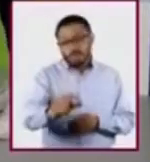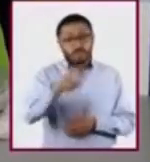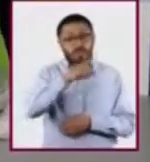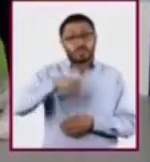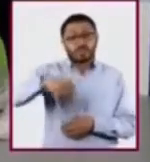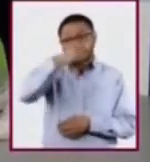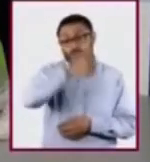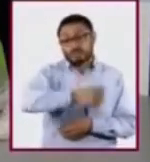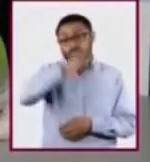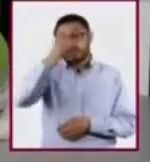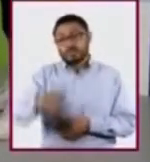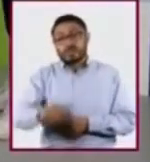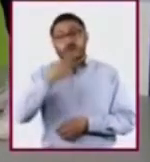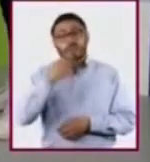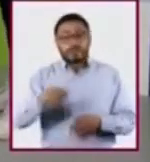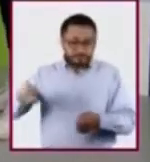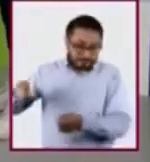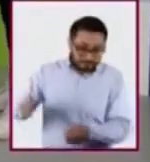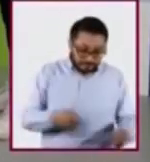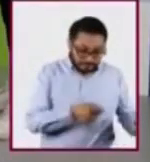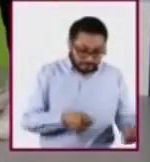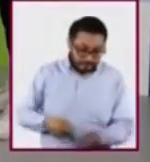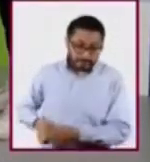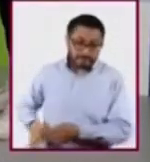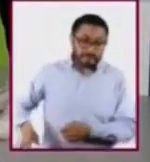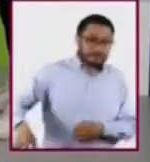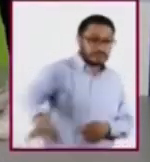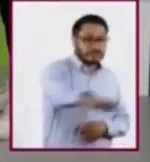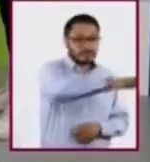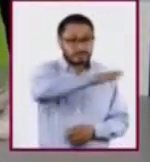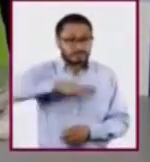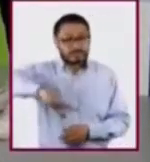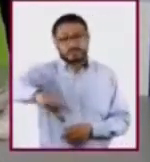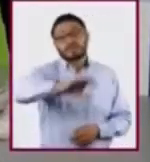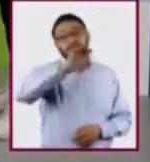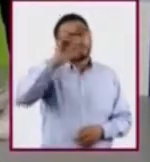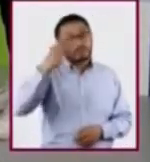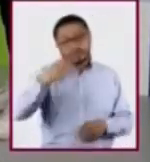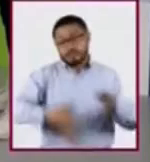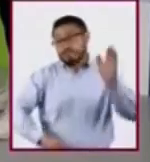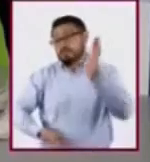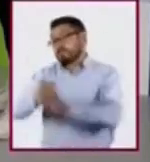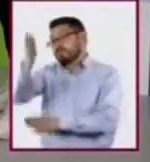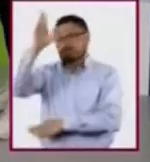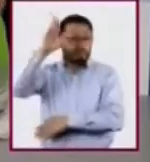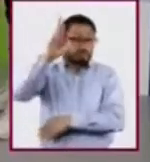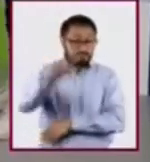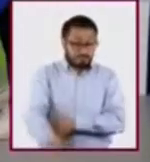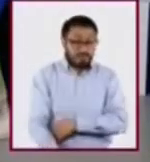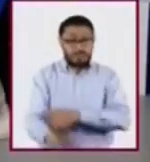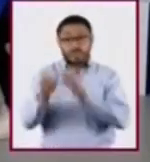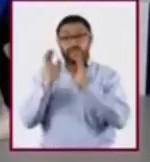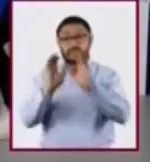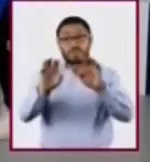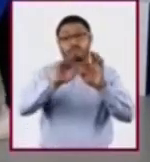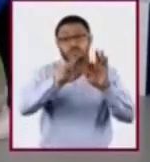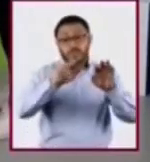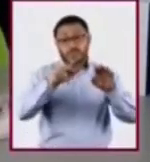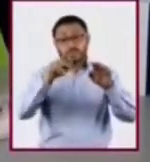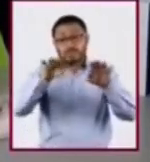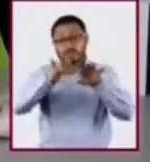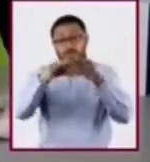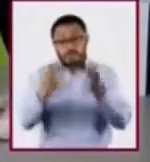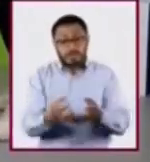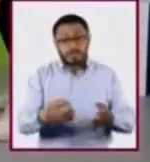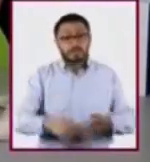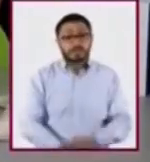estar conduciéndola durante todo el espacio. Obviamente que no se les vaya, la tienen que controlar con esos movimientos. ¿Listos? Muy